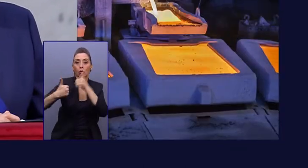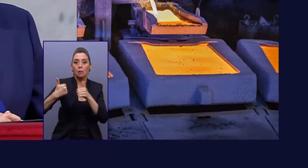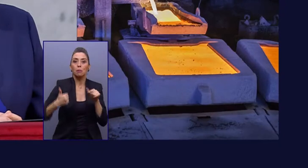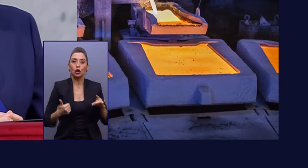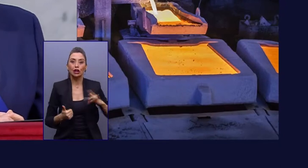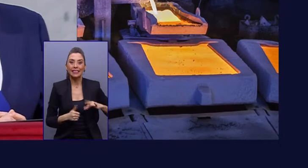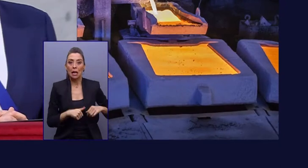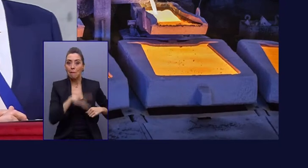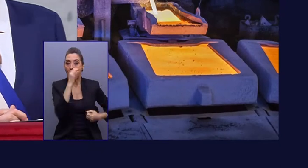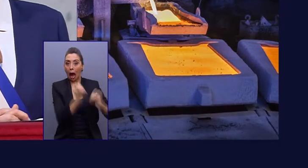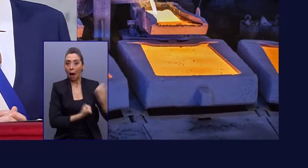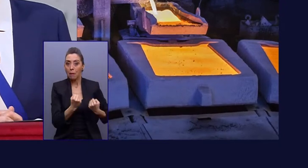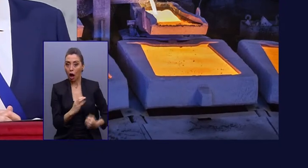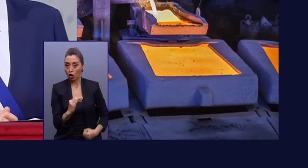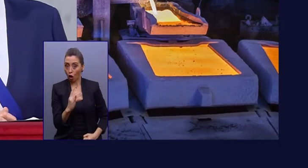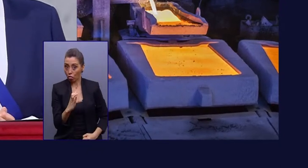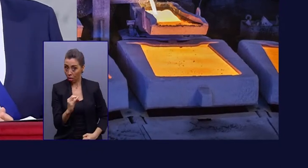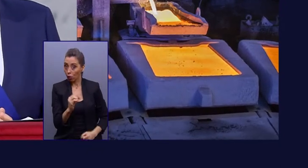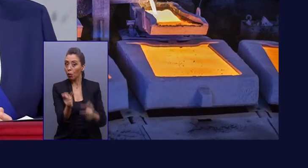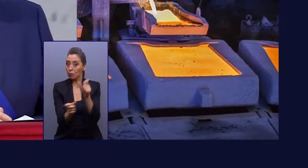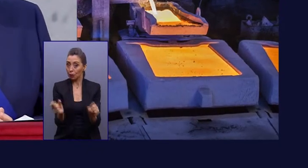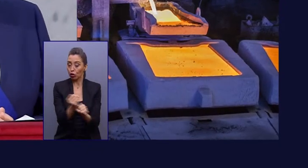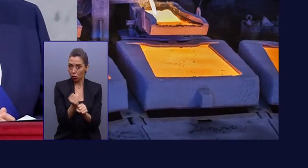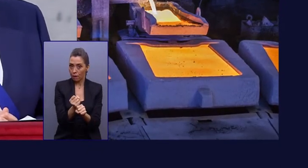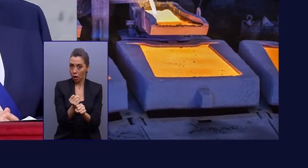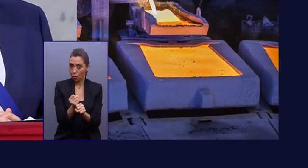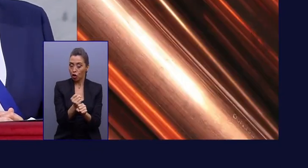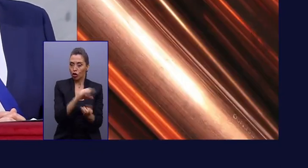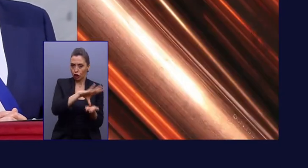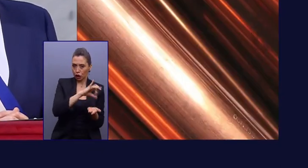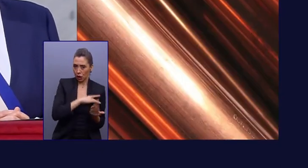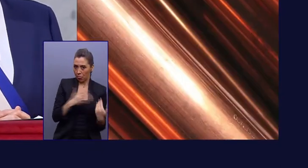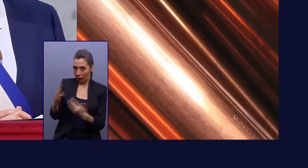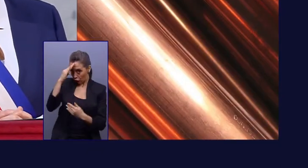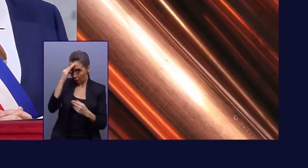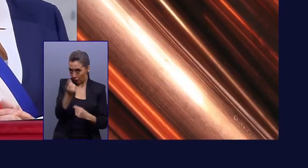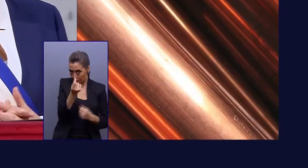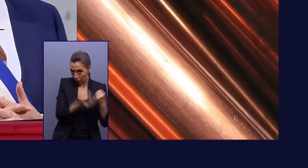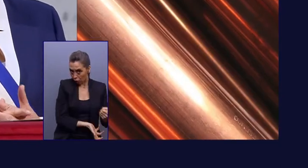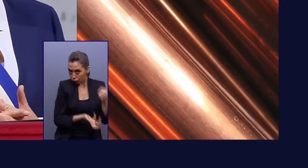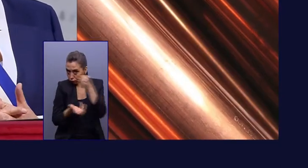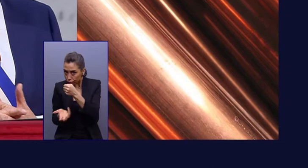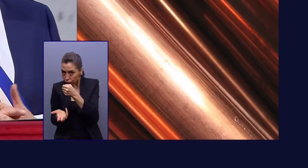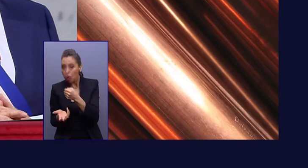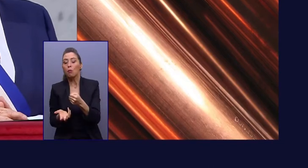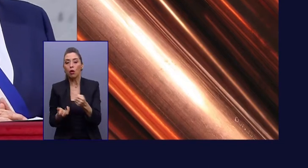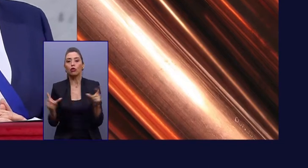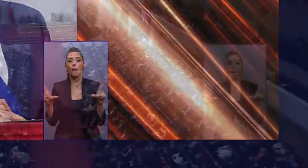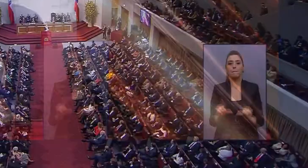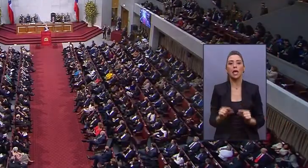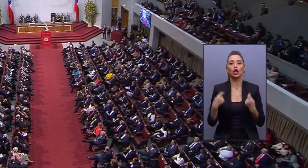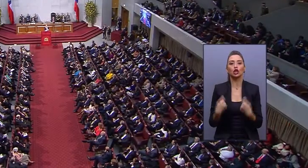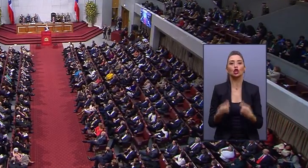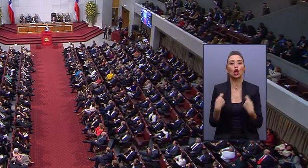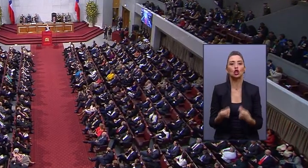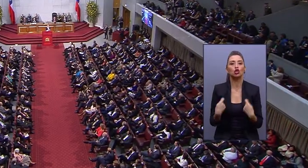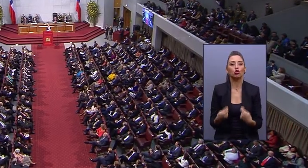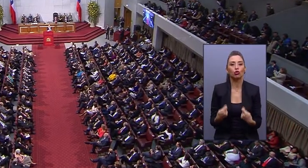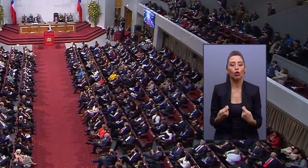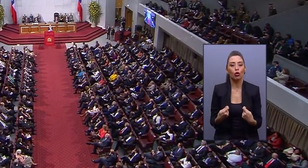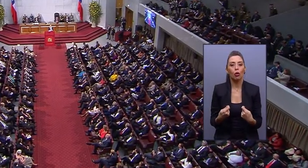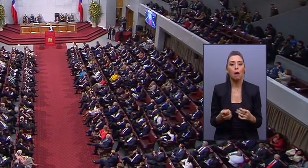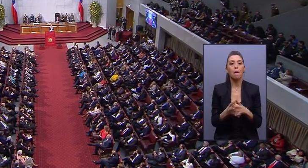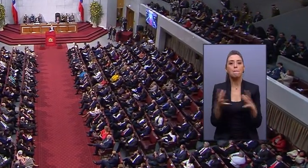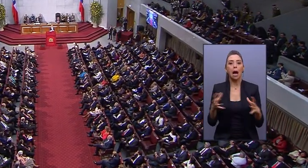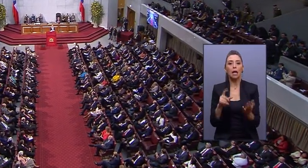empresa. Codelco y sus trabajadores han respondido a esta confianza del país y han reducido significativamente sus costos y